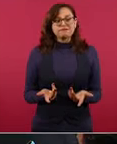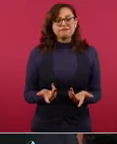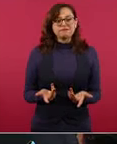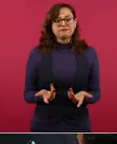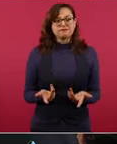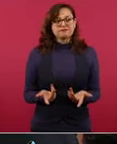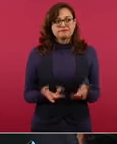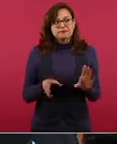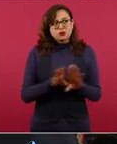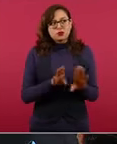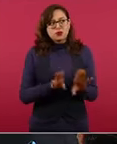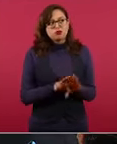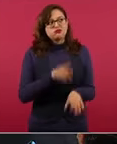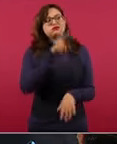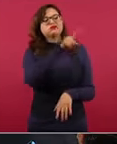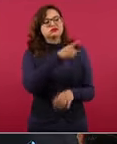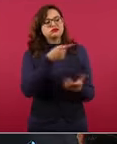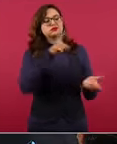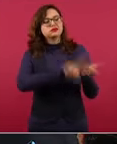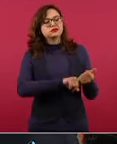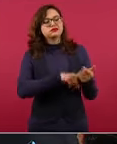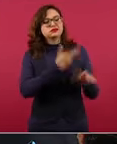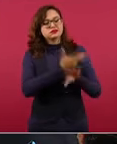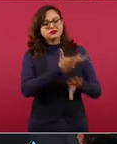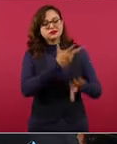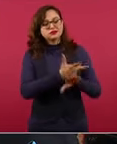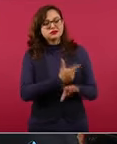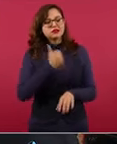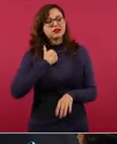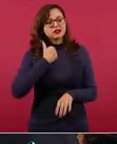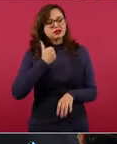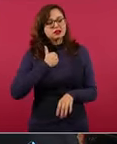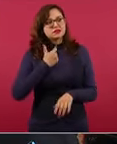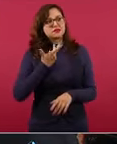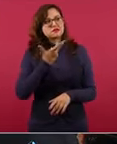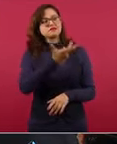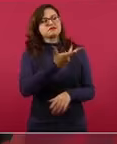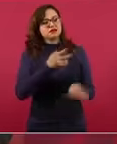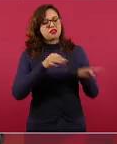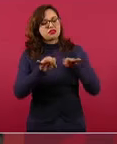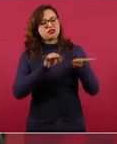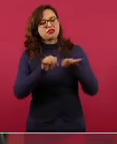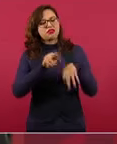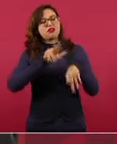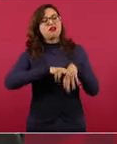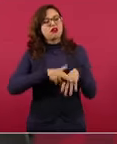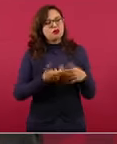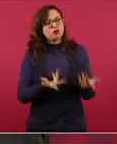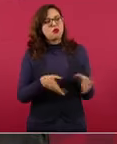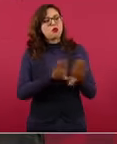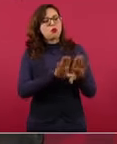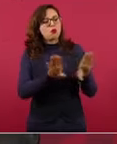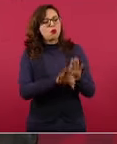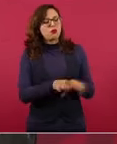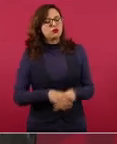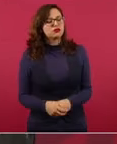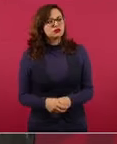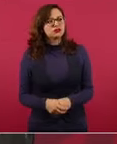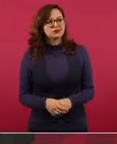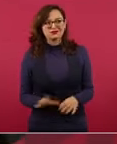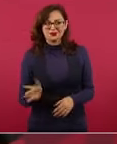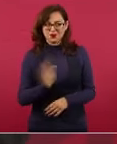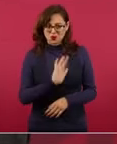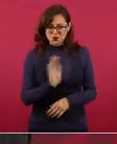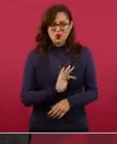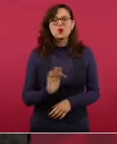yo creo que posiblemente y poner orden